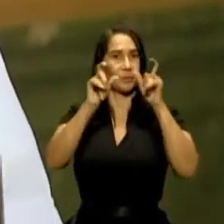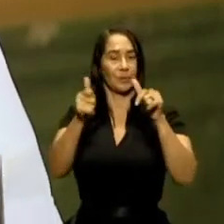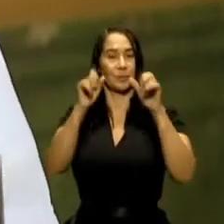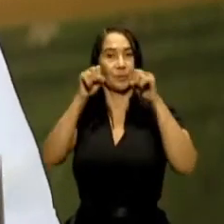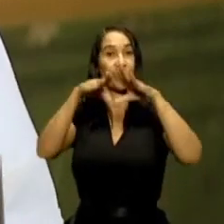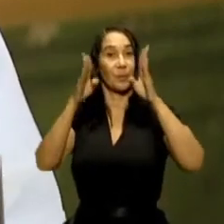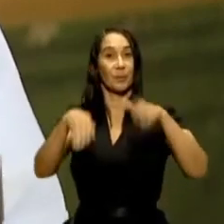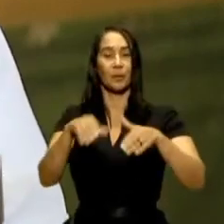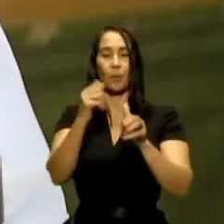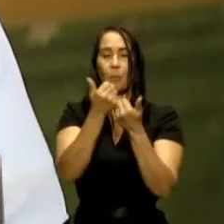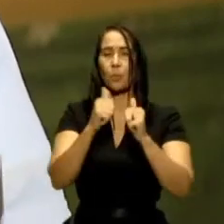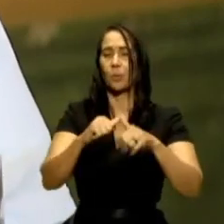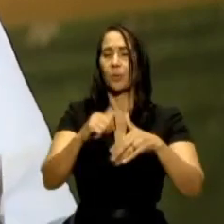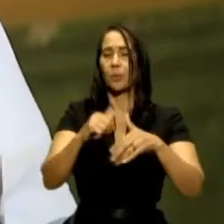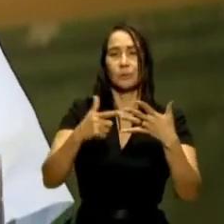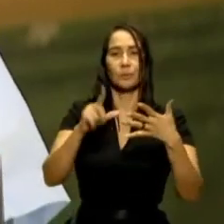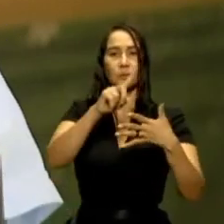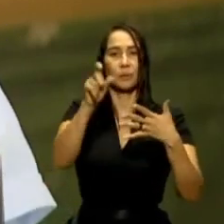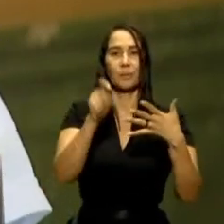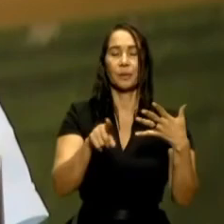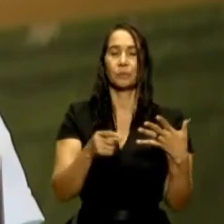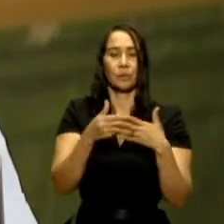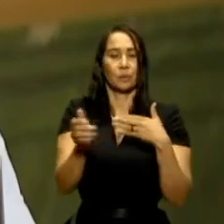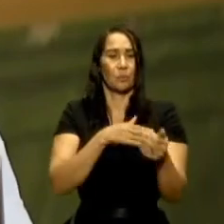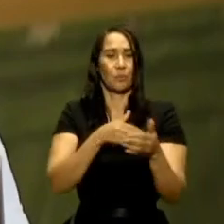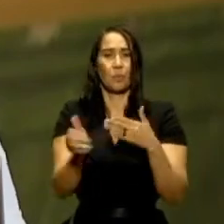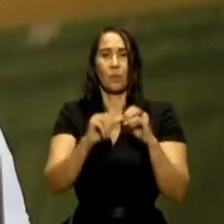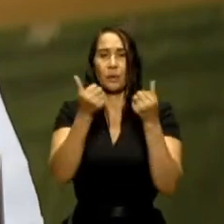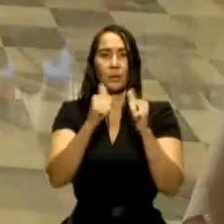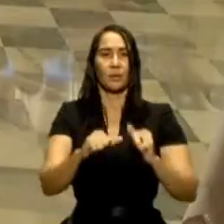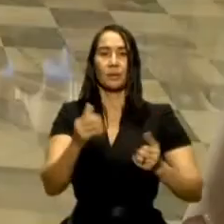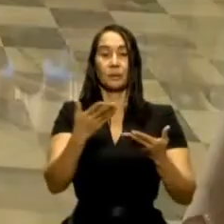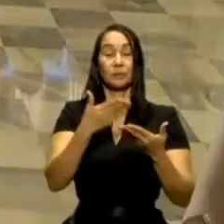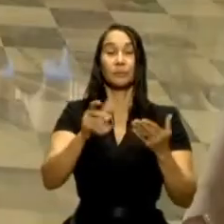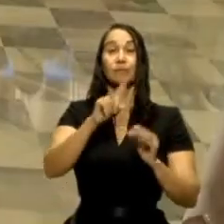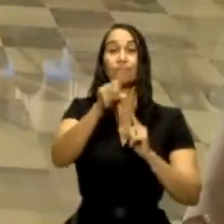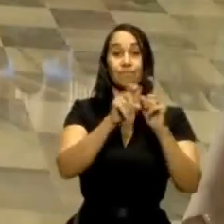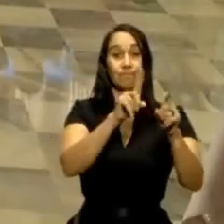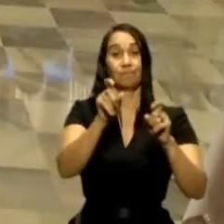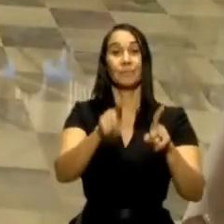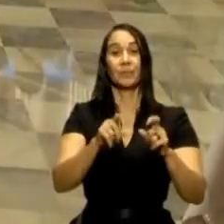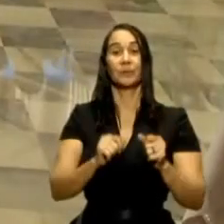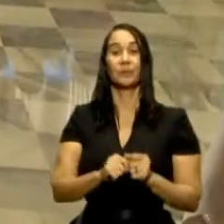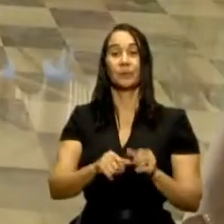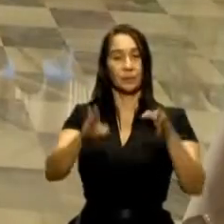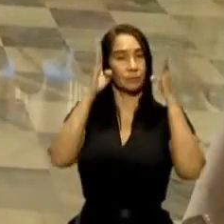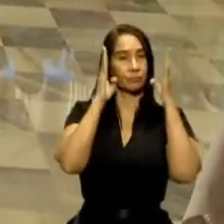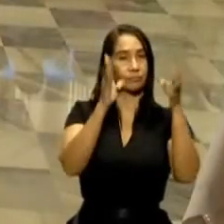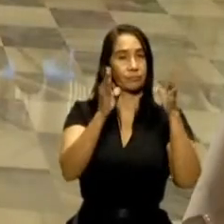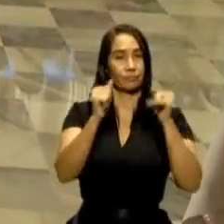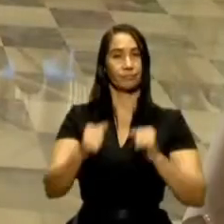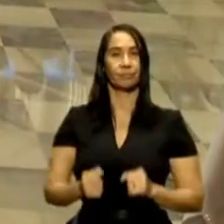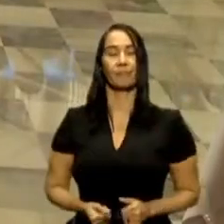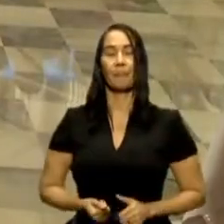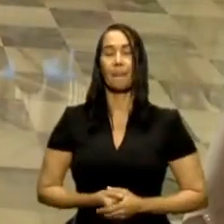a un ministro por cualquier cosita, por pequeña que sea, él está detrás de eso.